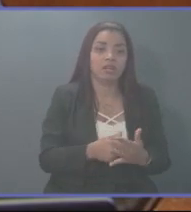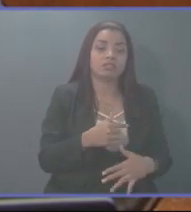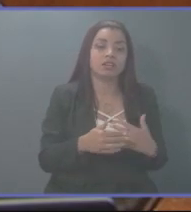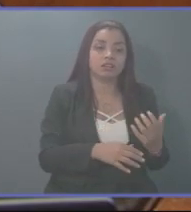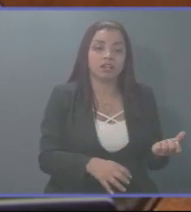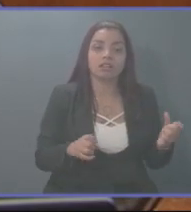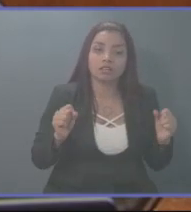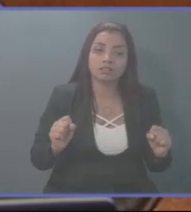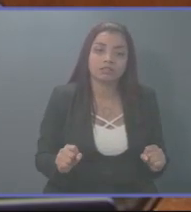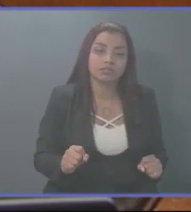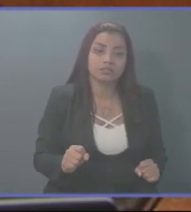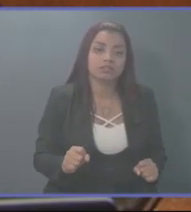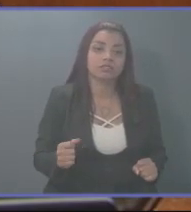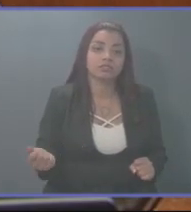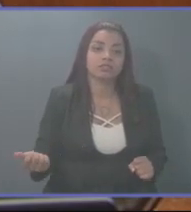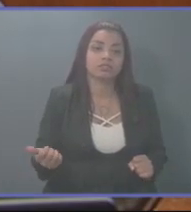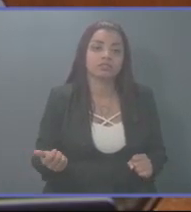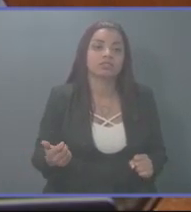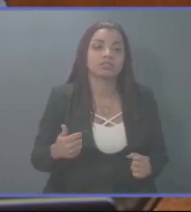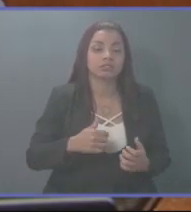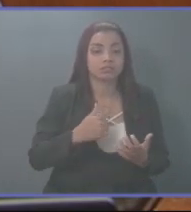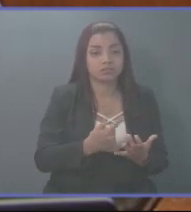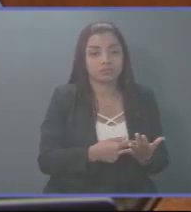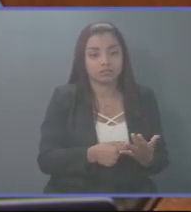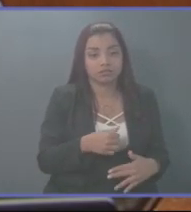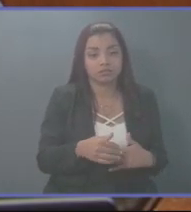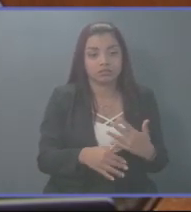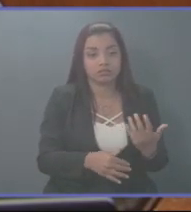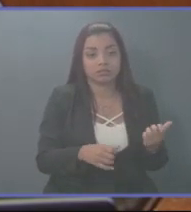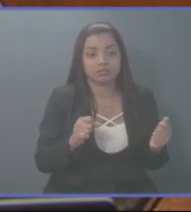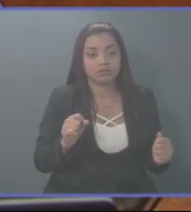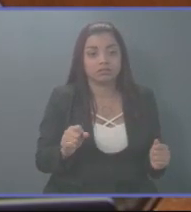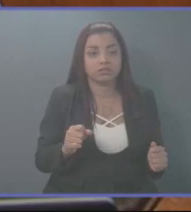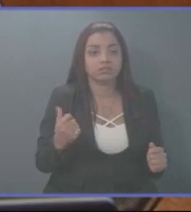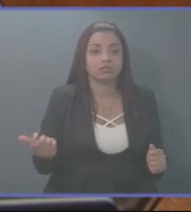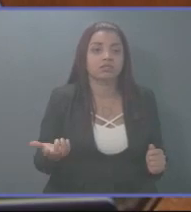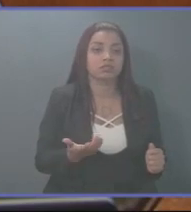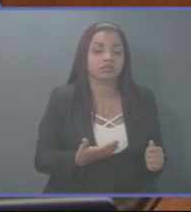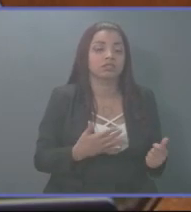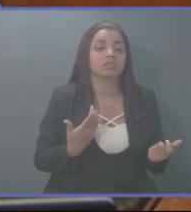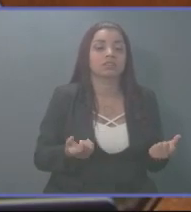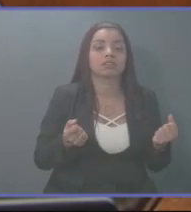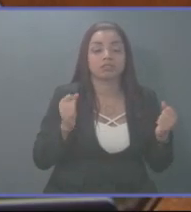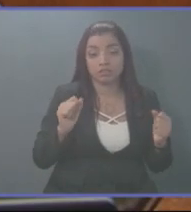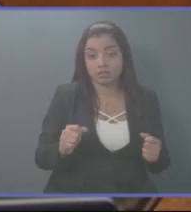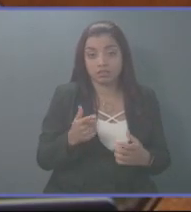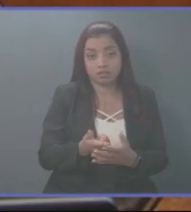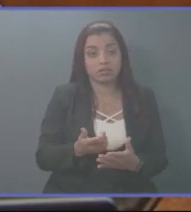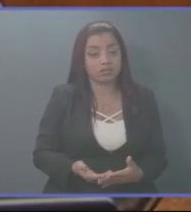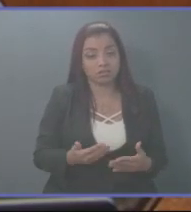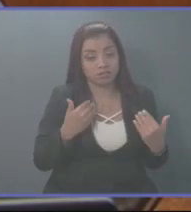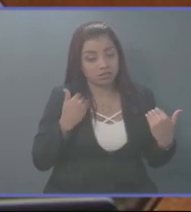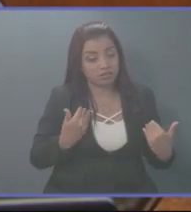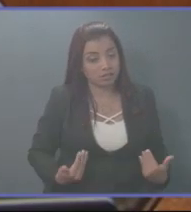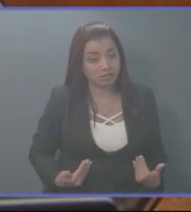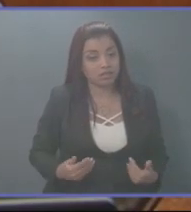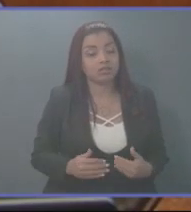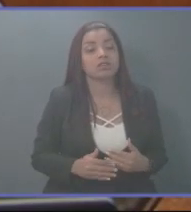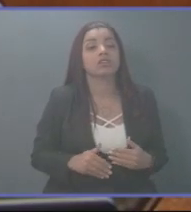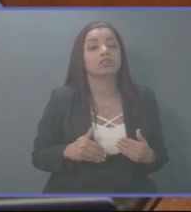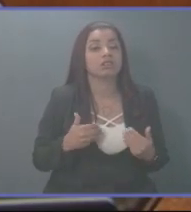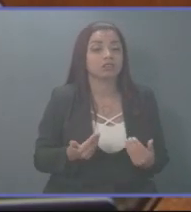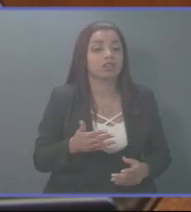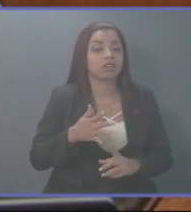Desplazadas internamente estarán encaminadas al restablecimiento de derechos y de